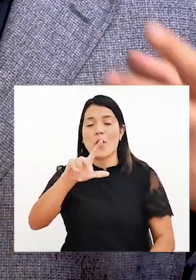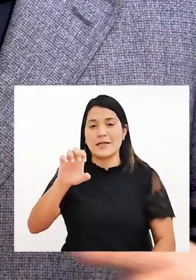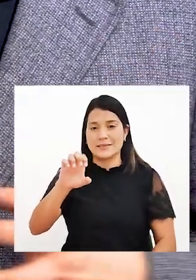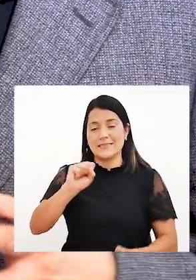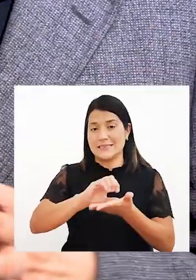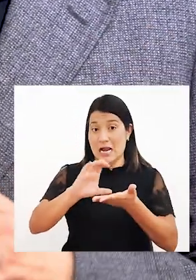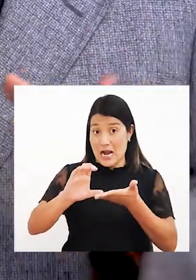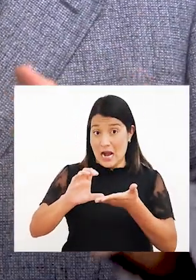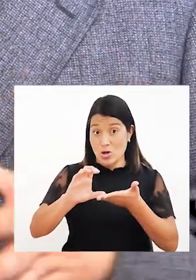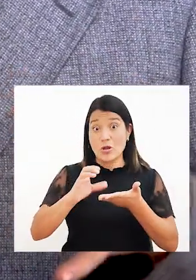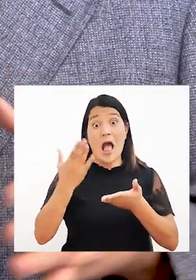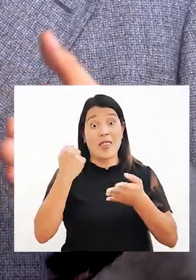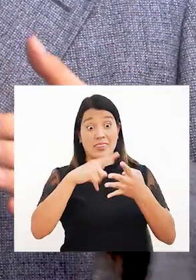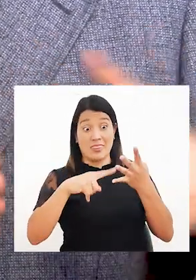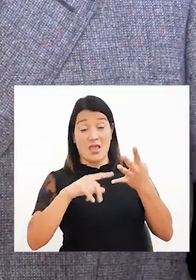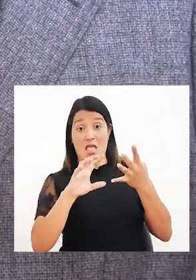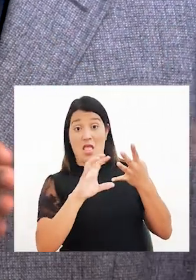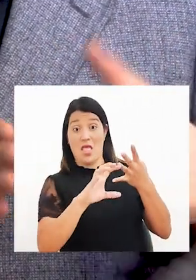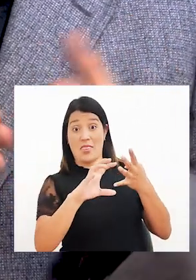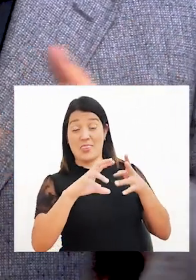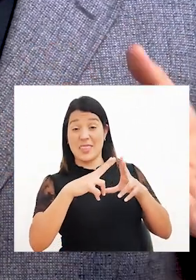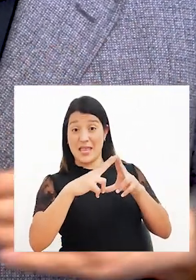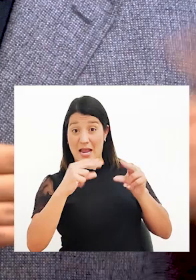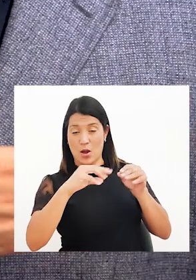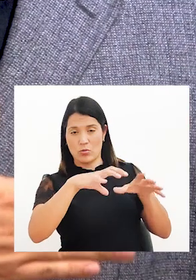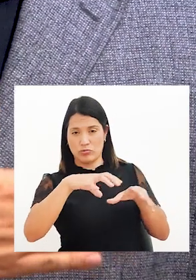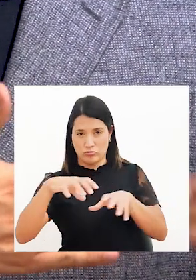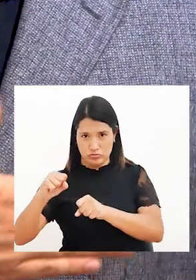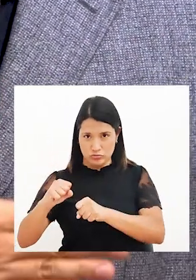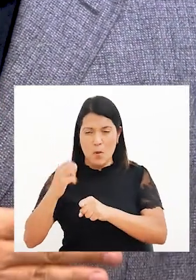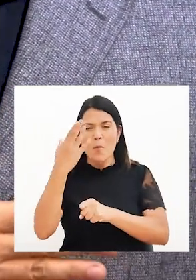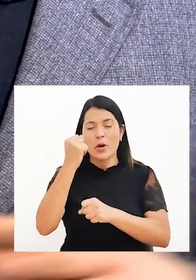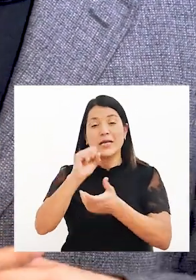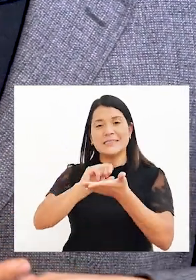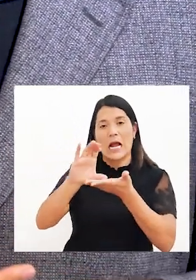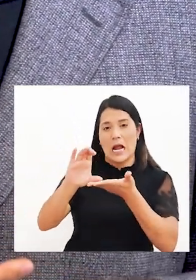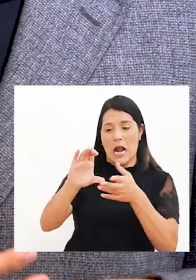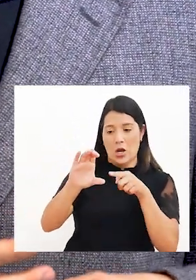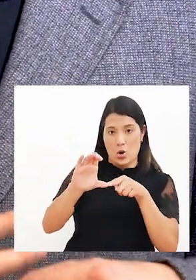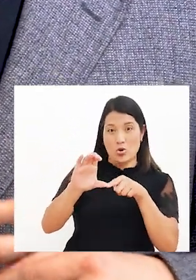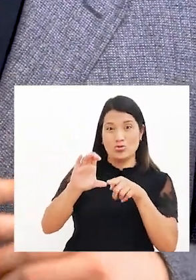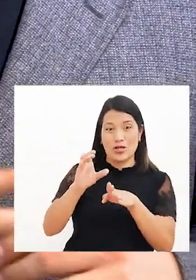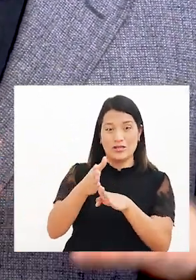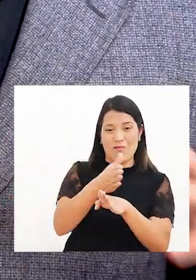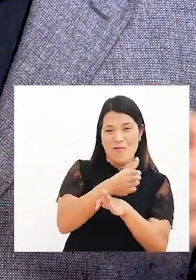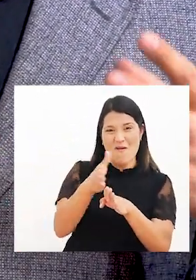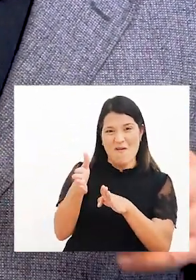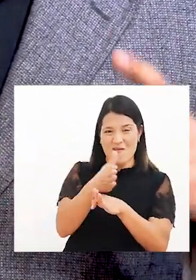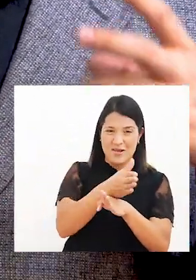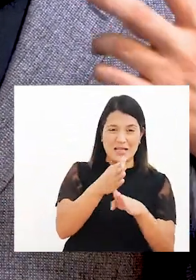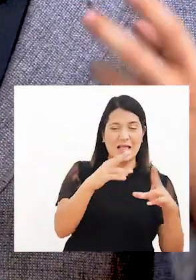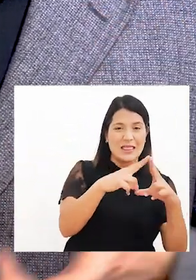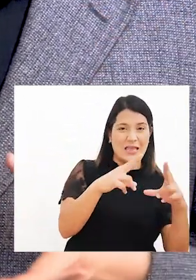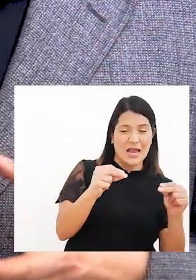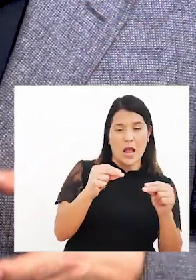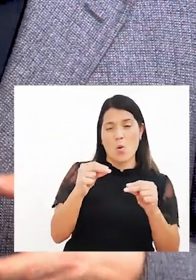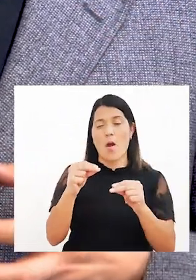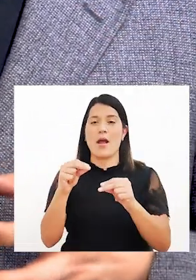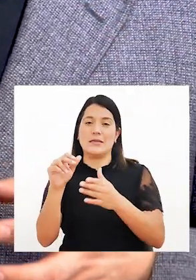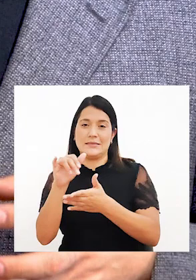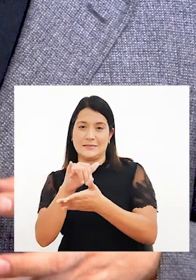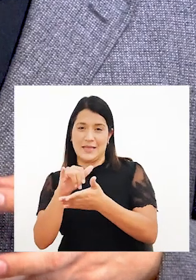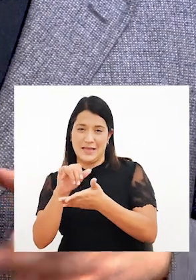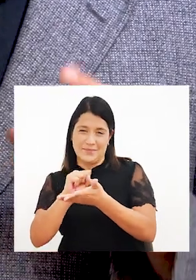en Nicaragua. San Carlos es el punto de convergencia, ¿verdad?, entre el río San Juan y el lago de Nicaragua, ¿verdad? Entonces,